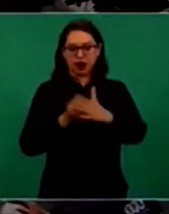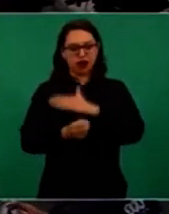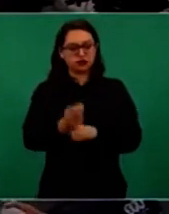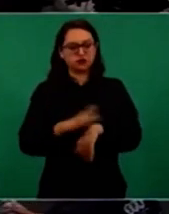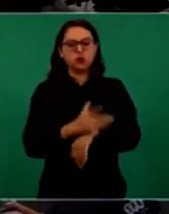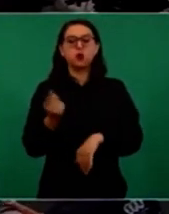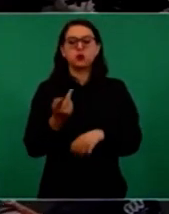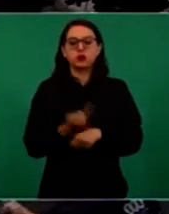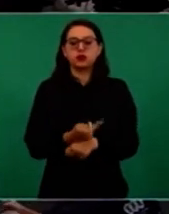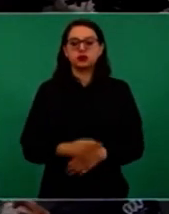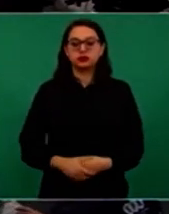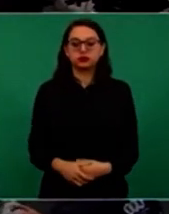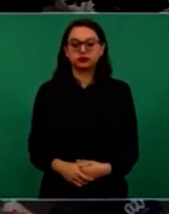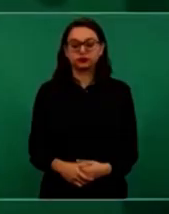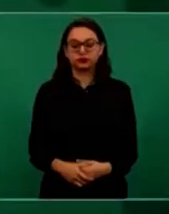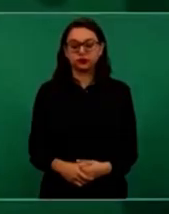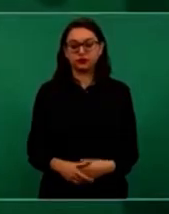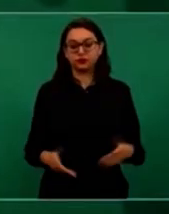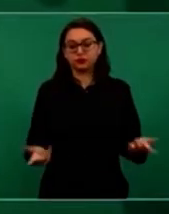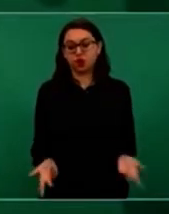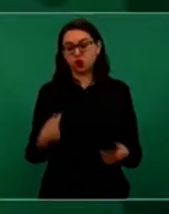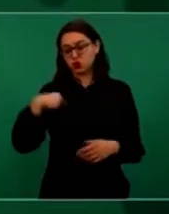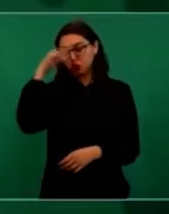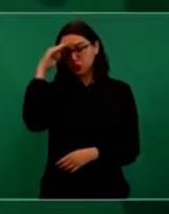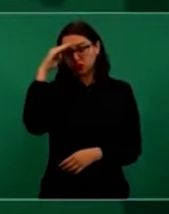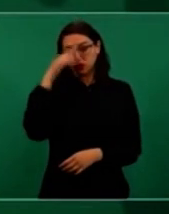Pues yo creo que hay que tenerle confianza a la Fiscalía.